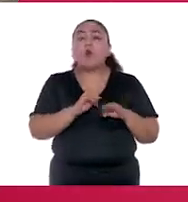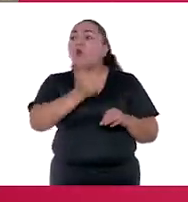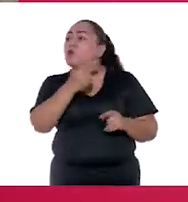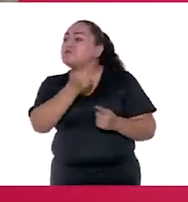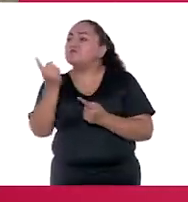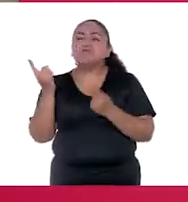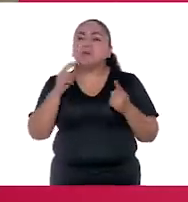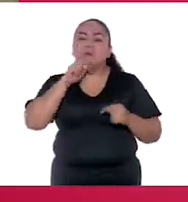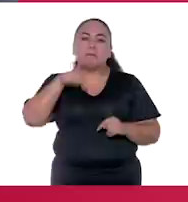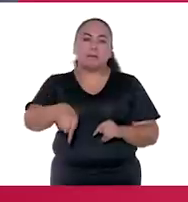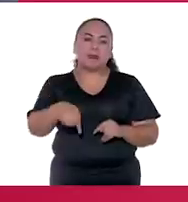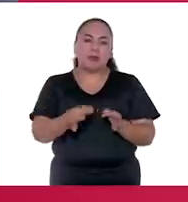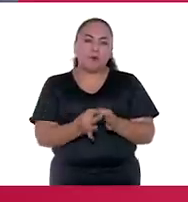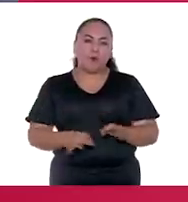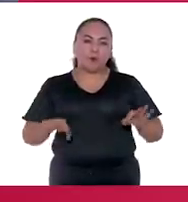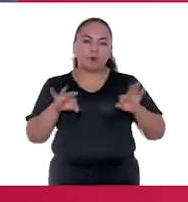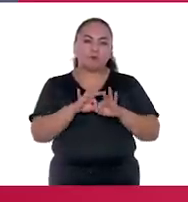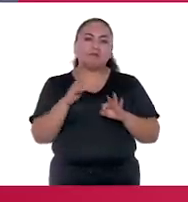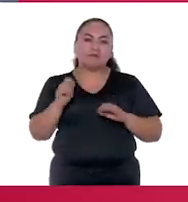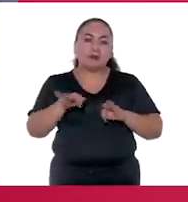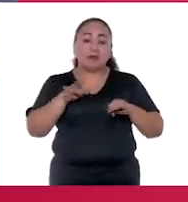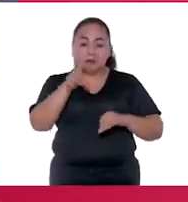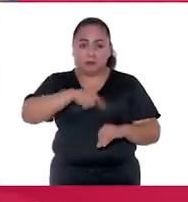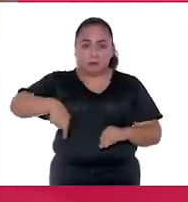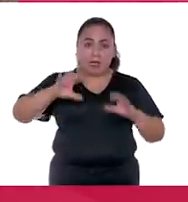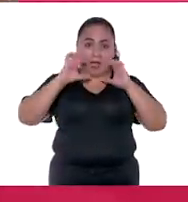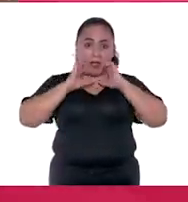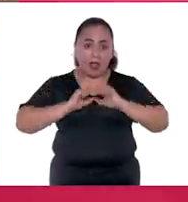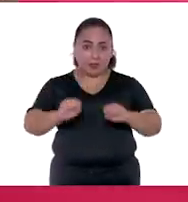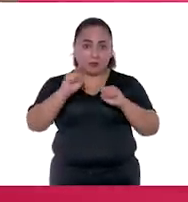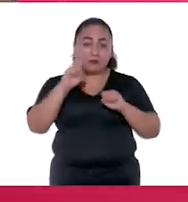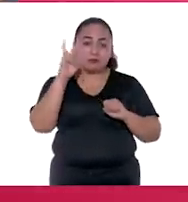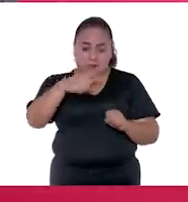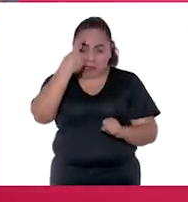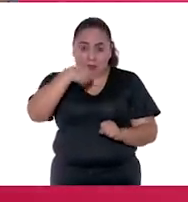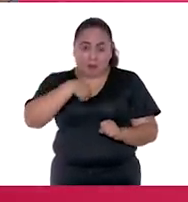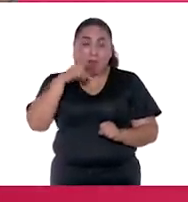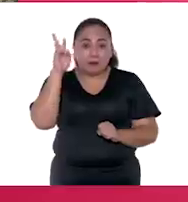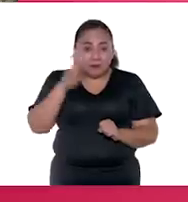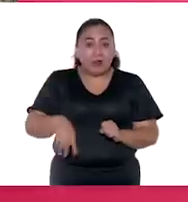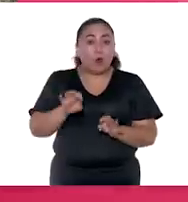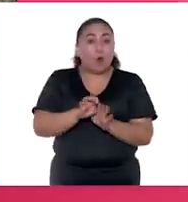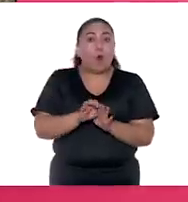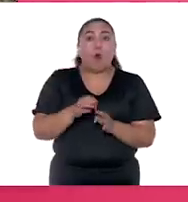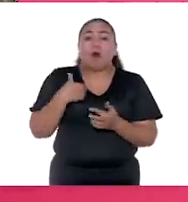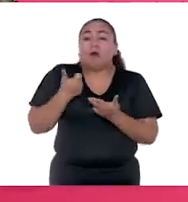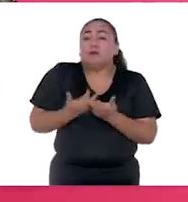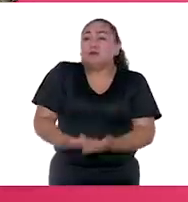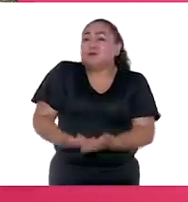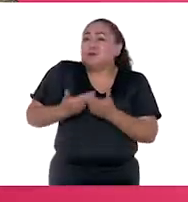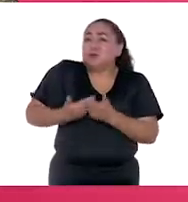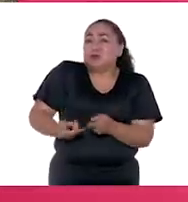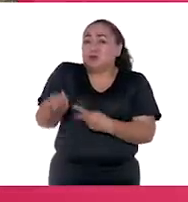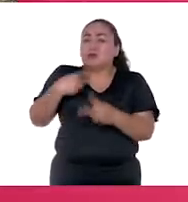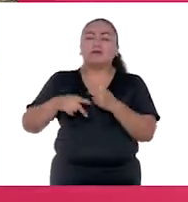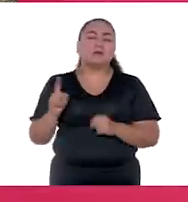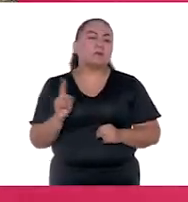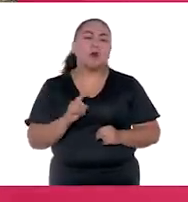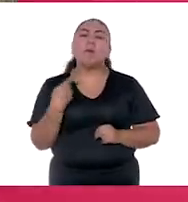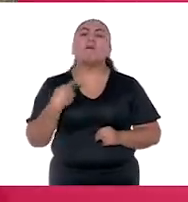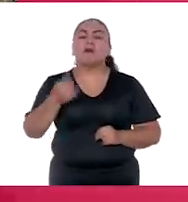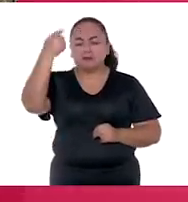actividad. El rancho a mí, la verdad, económicamente no me da los miles de pesos, pero sí me da una